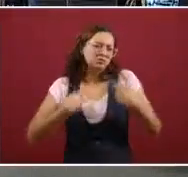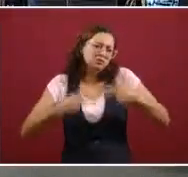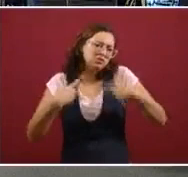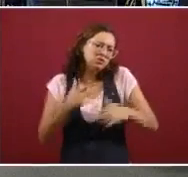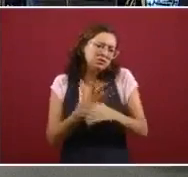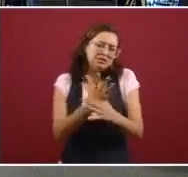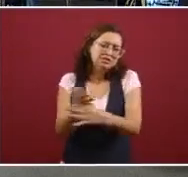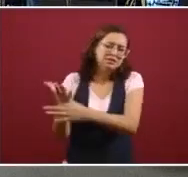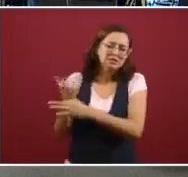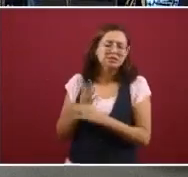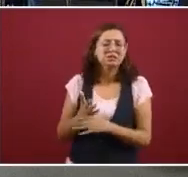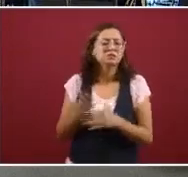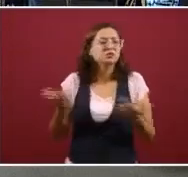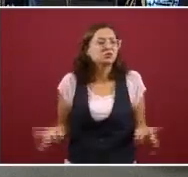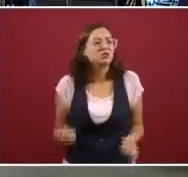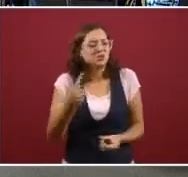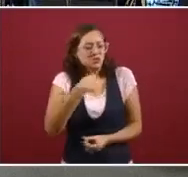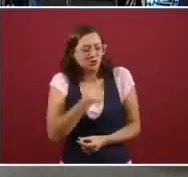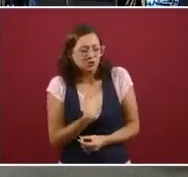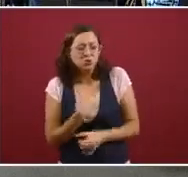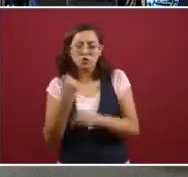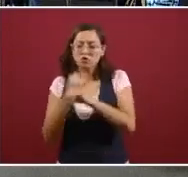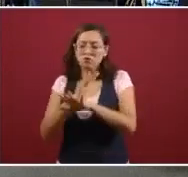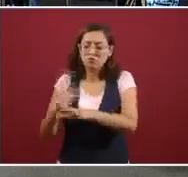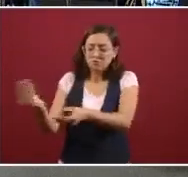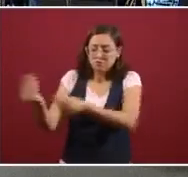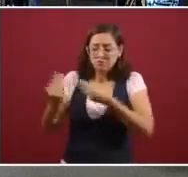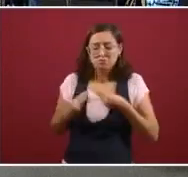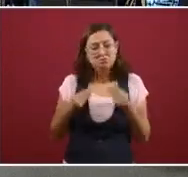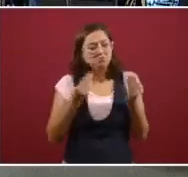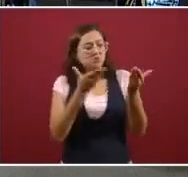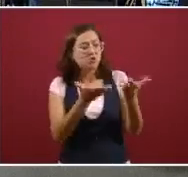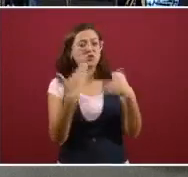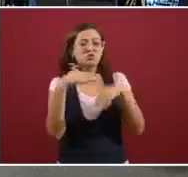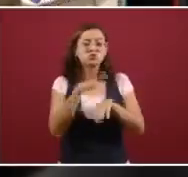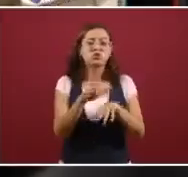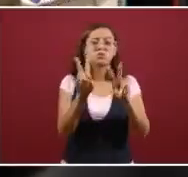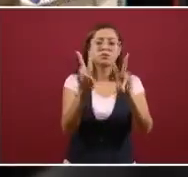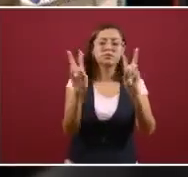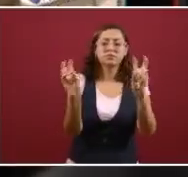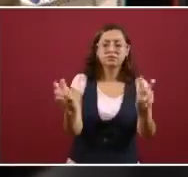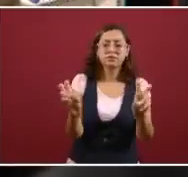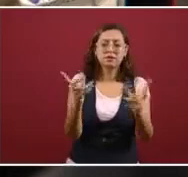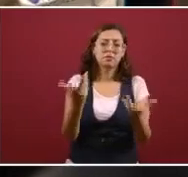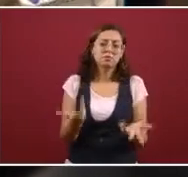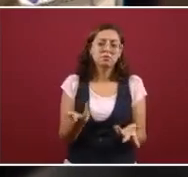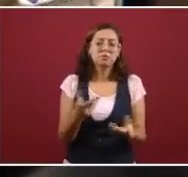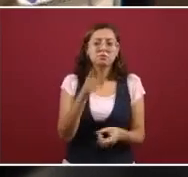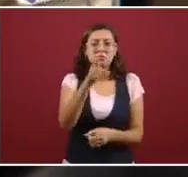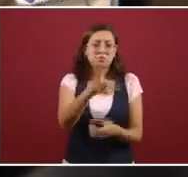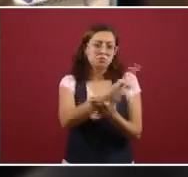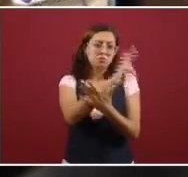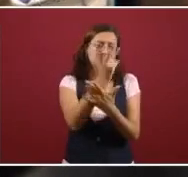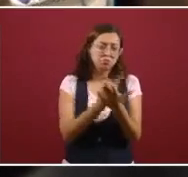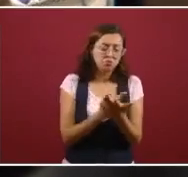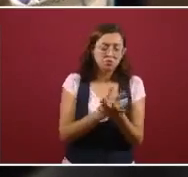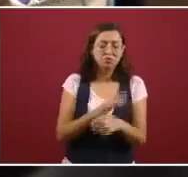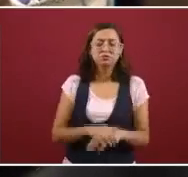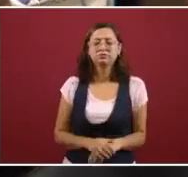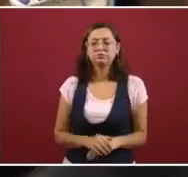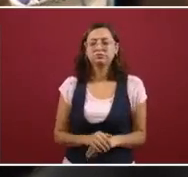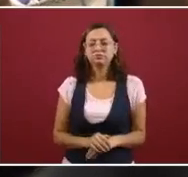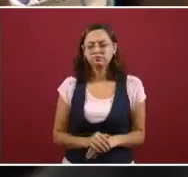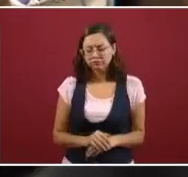porque, le vuelvo a repetir, yo comparto información relacionado con, ¿sí?, con sus programas. Sí,